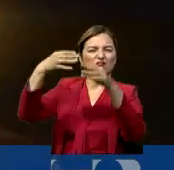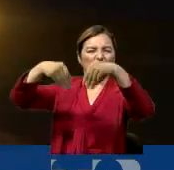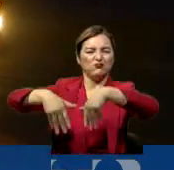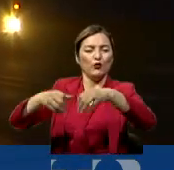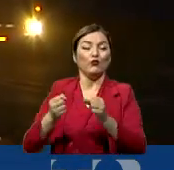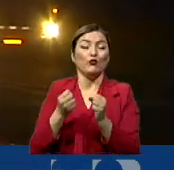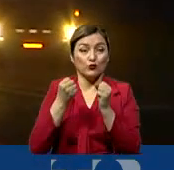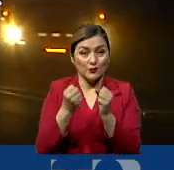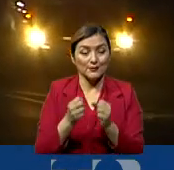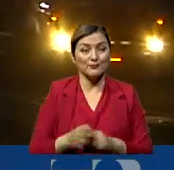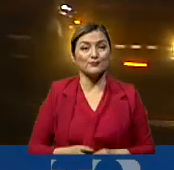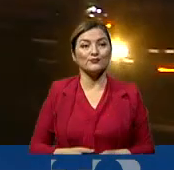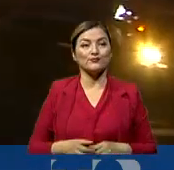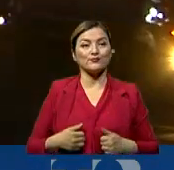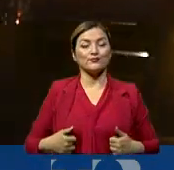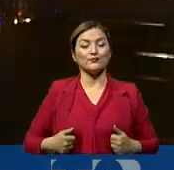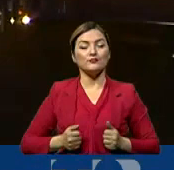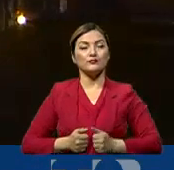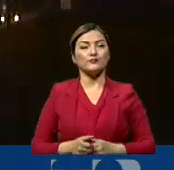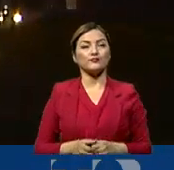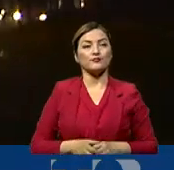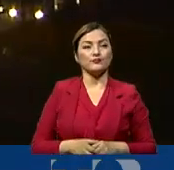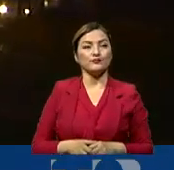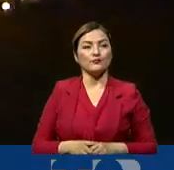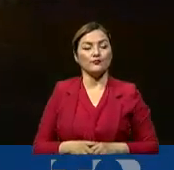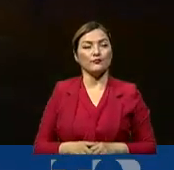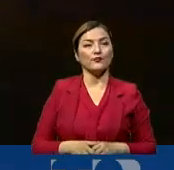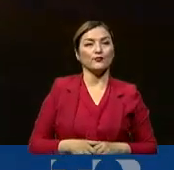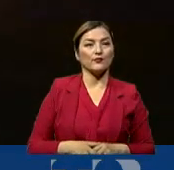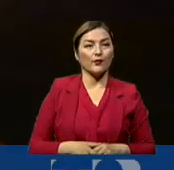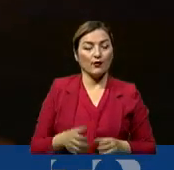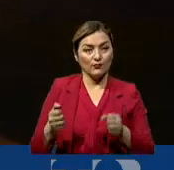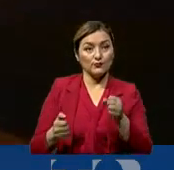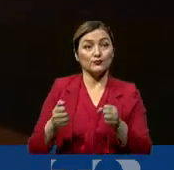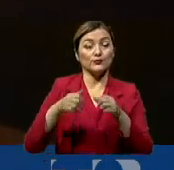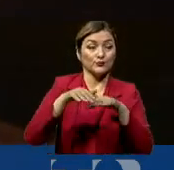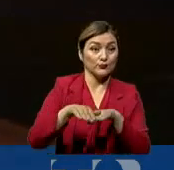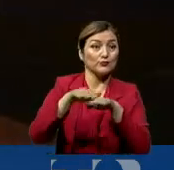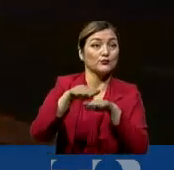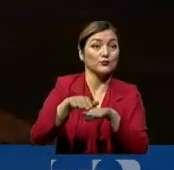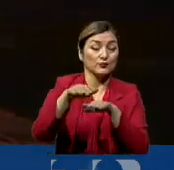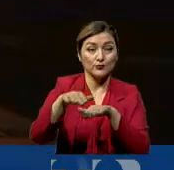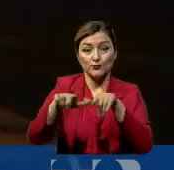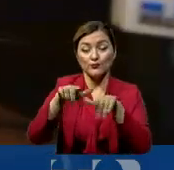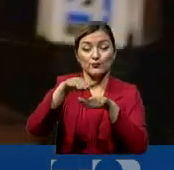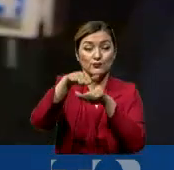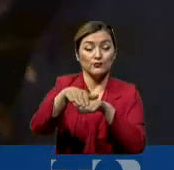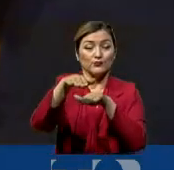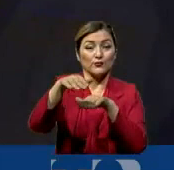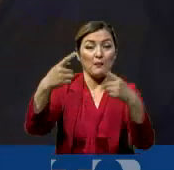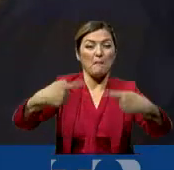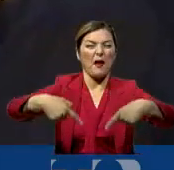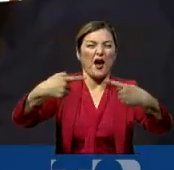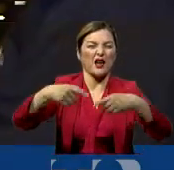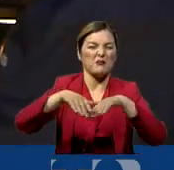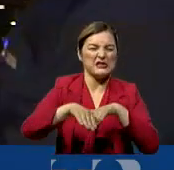el fuerte temporal invernal. Los carros ahorita en estos momentos avanzan, seguramente se congestionará en el sector del peaje.